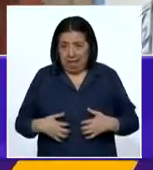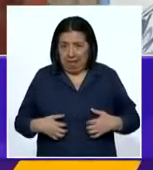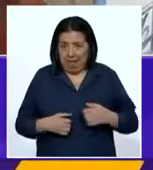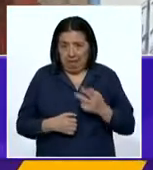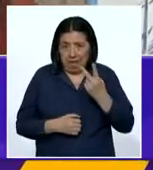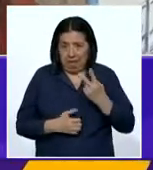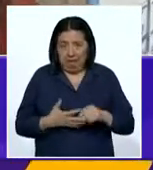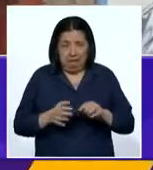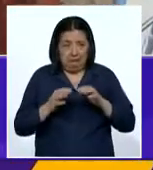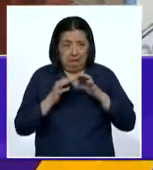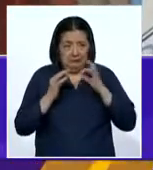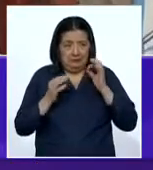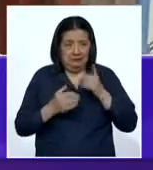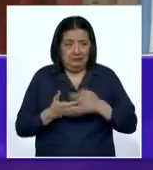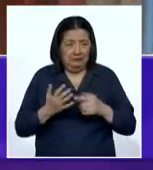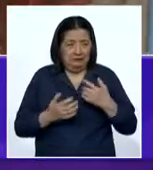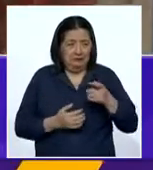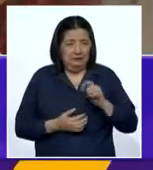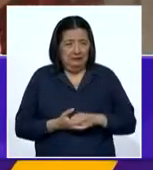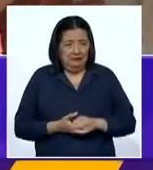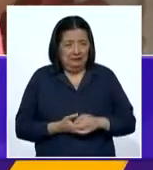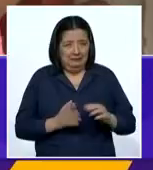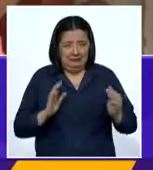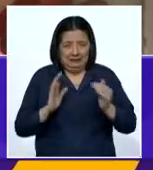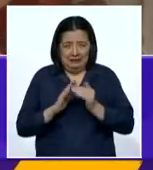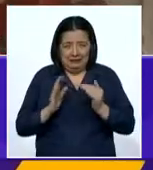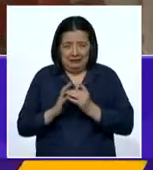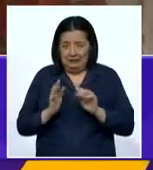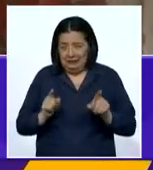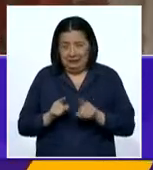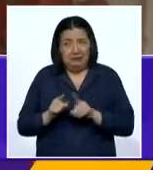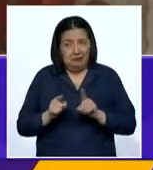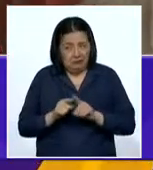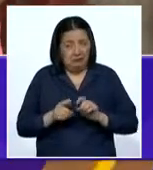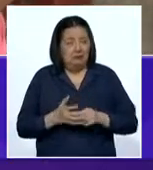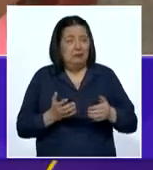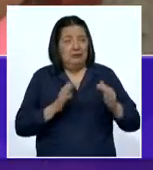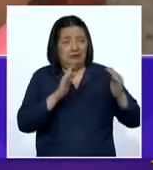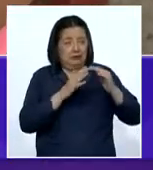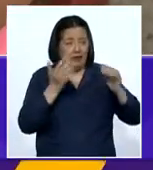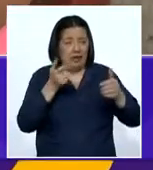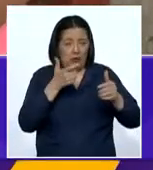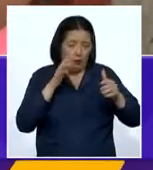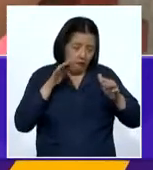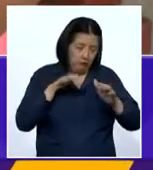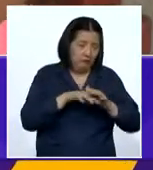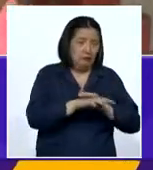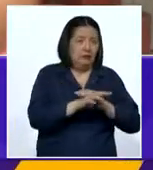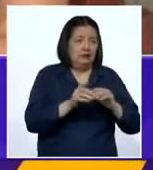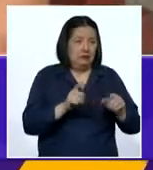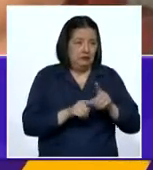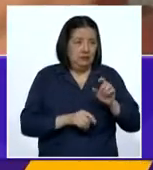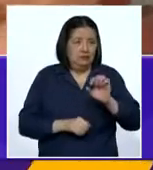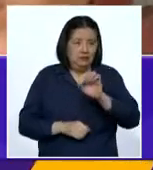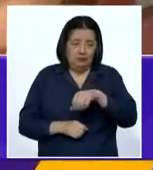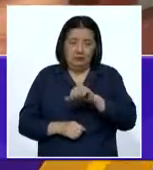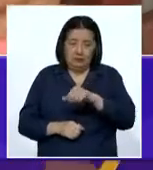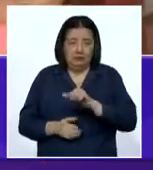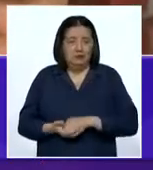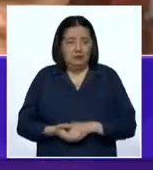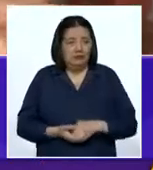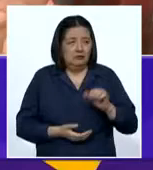los dos estaban gritando. Estaban en una casa que también había sufrido daños, que el huaico también había llegado hasta allí. Sí,